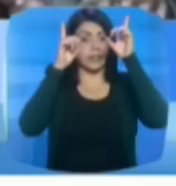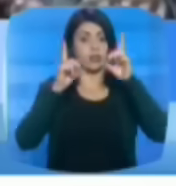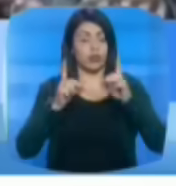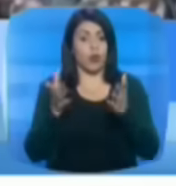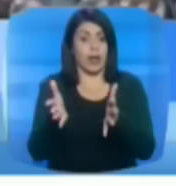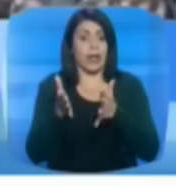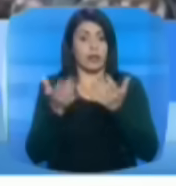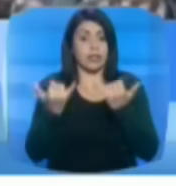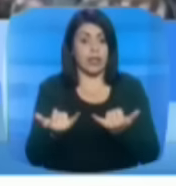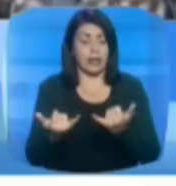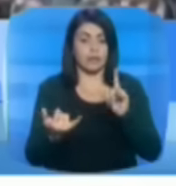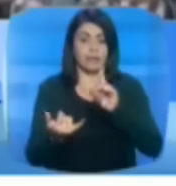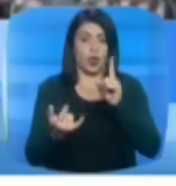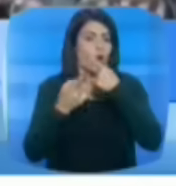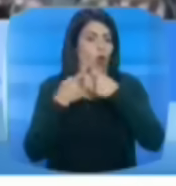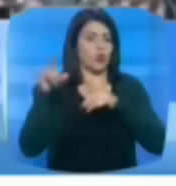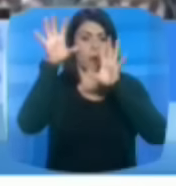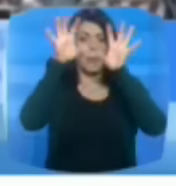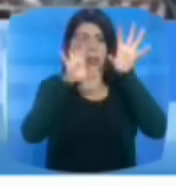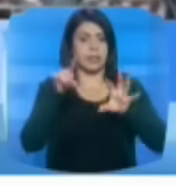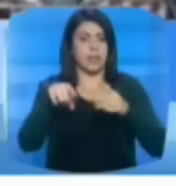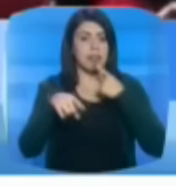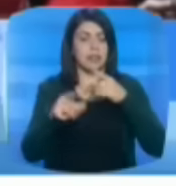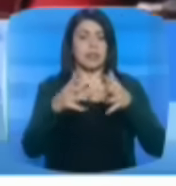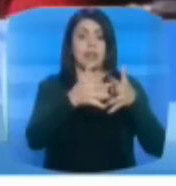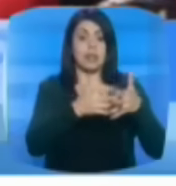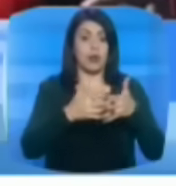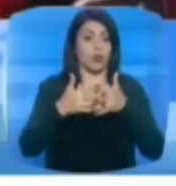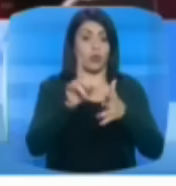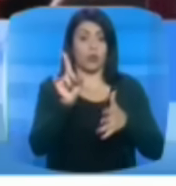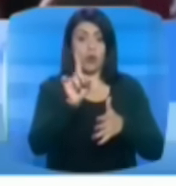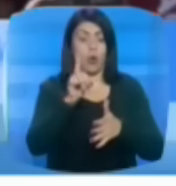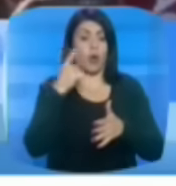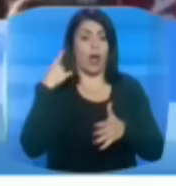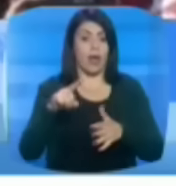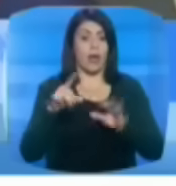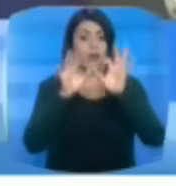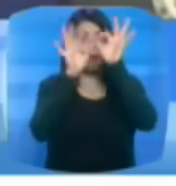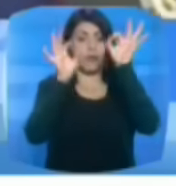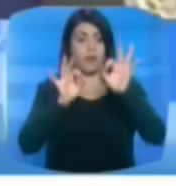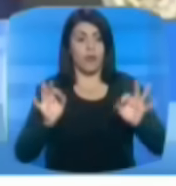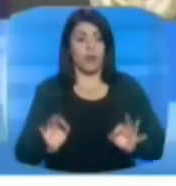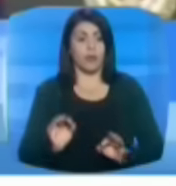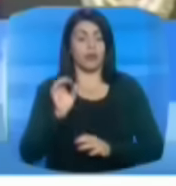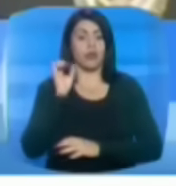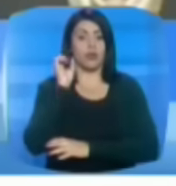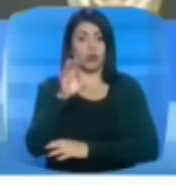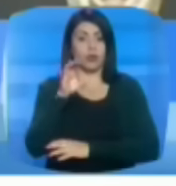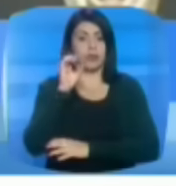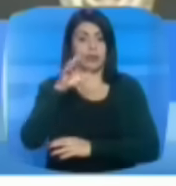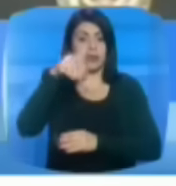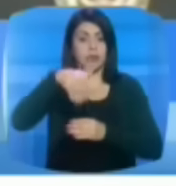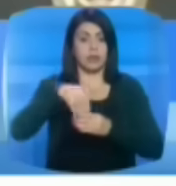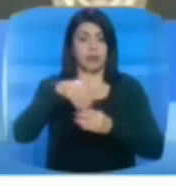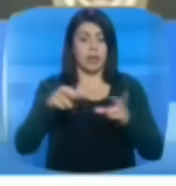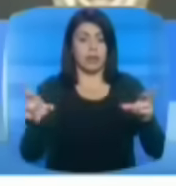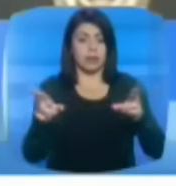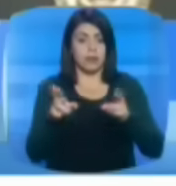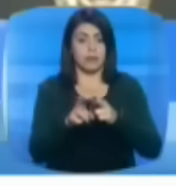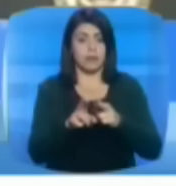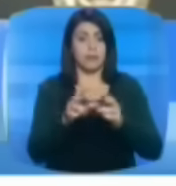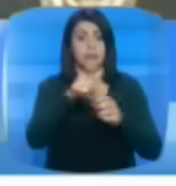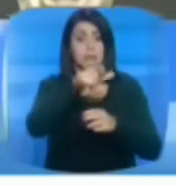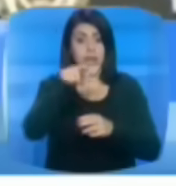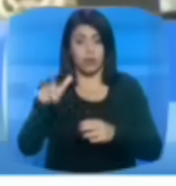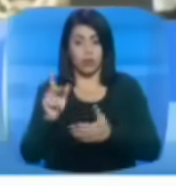será el ganador. A diferencia de otras naciones, en los Estados Unidos de América existe una figura llamada Consejo Electoral, que se resume en una cantidad de